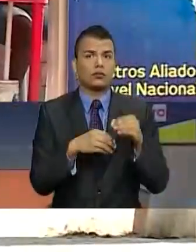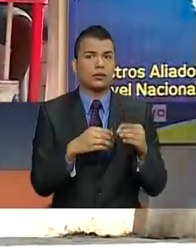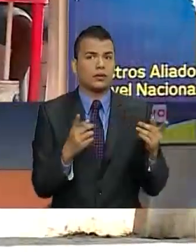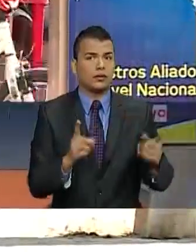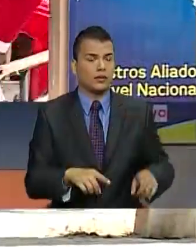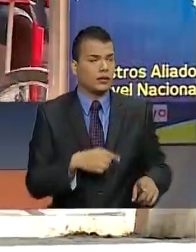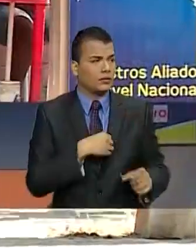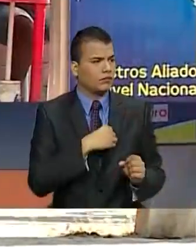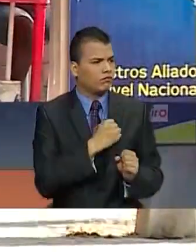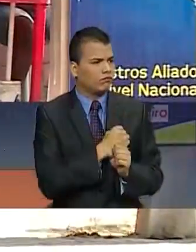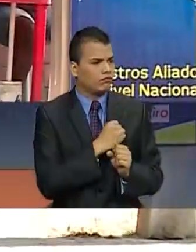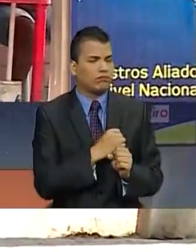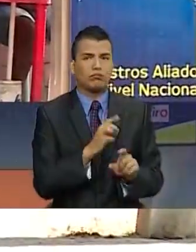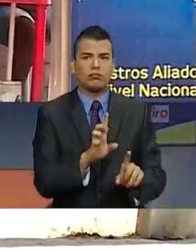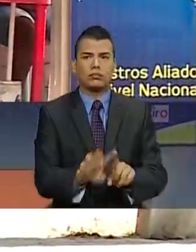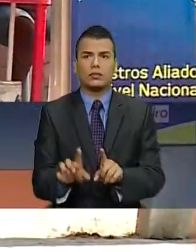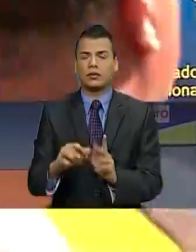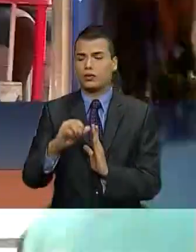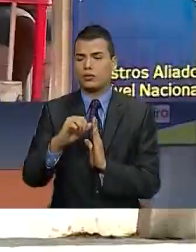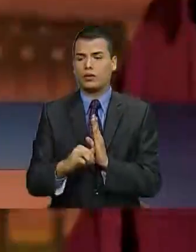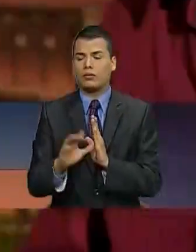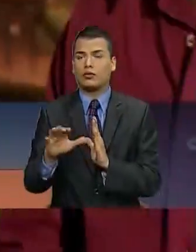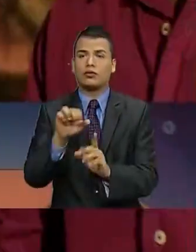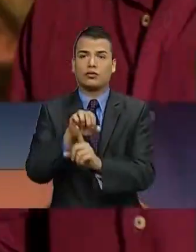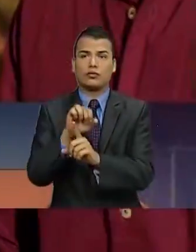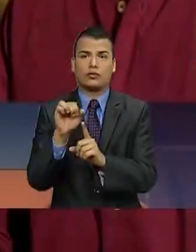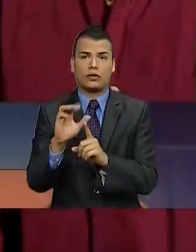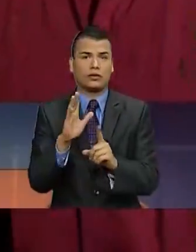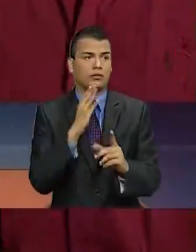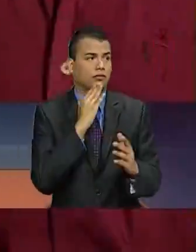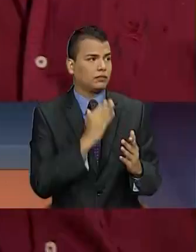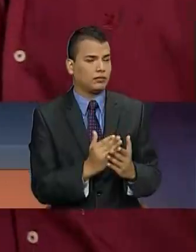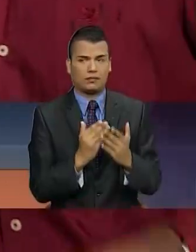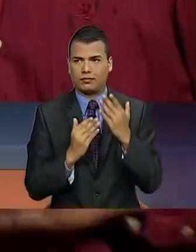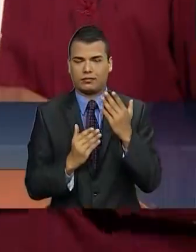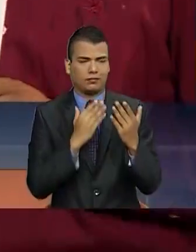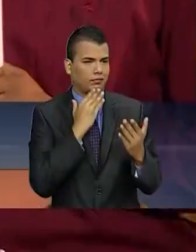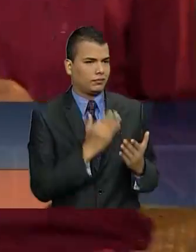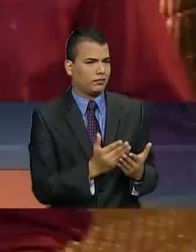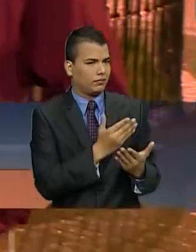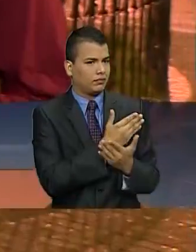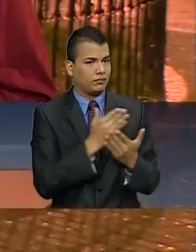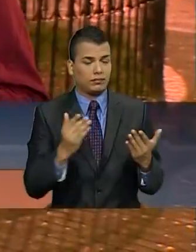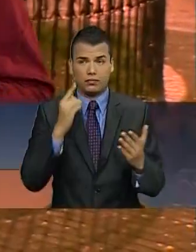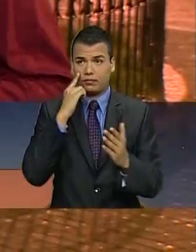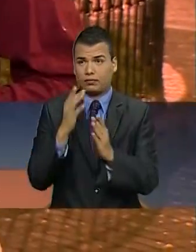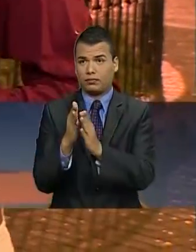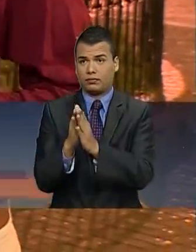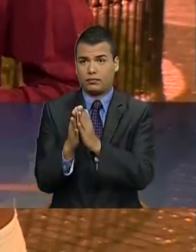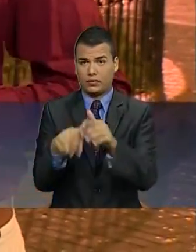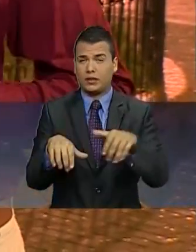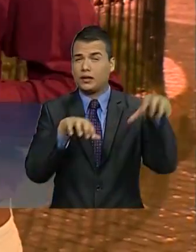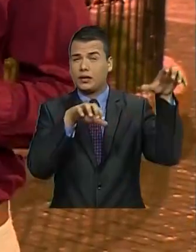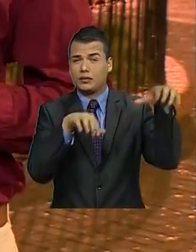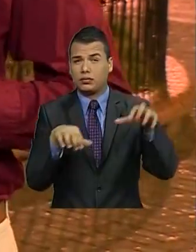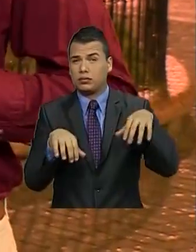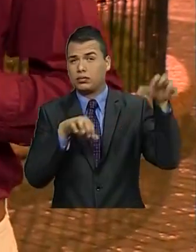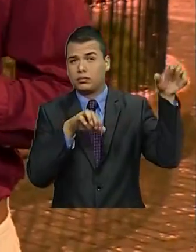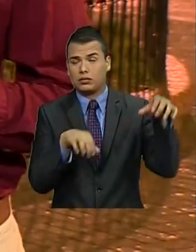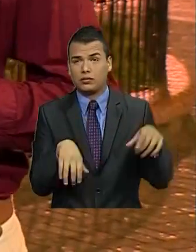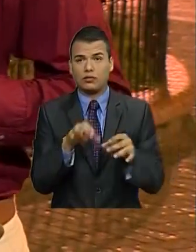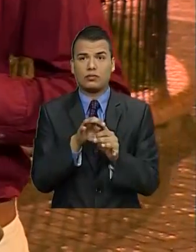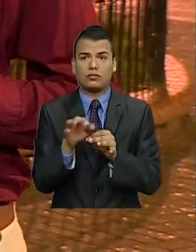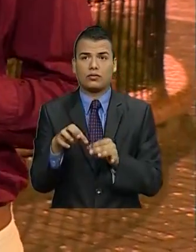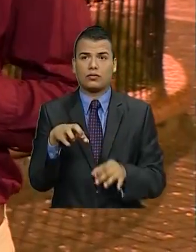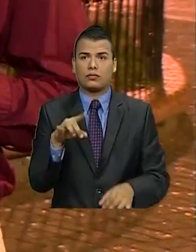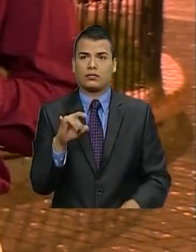trabajando con unos programas sociales. Alcalde, muchas gracias. A ustedes. Con esta información y con esta lluvia que empieza a caer en el municipio de